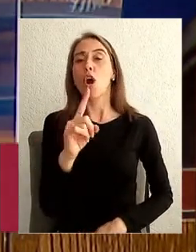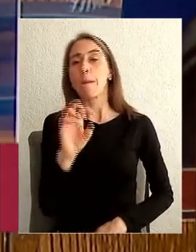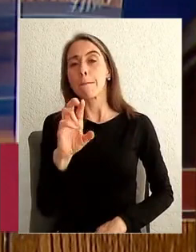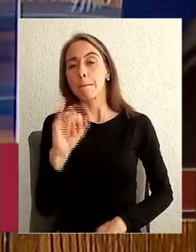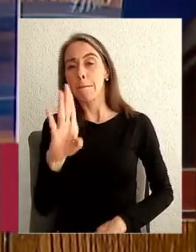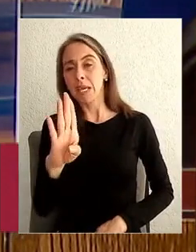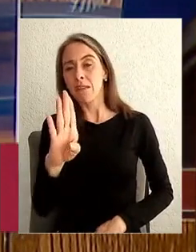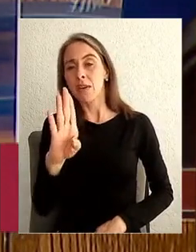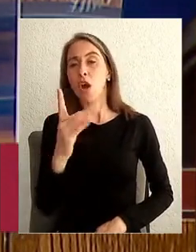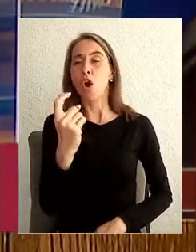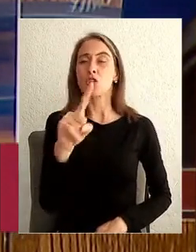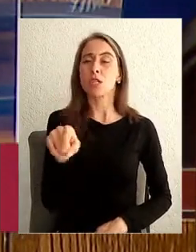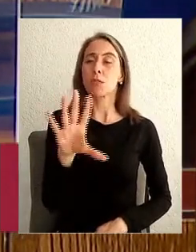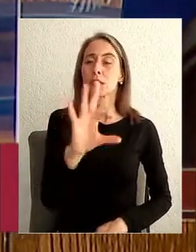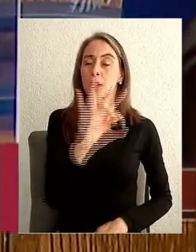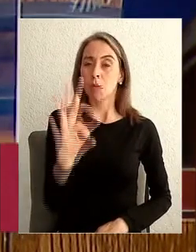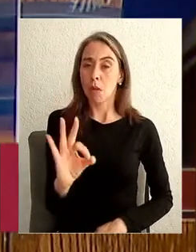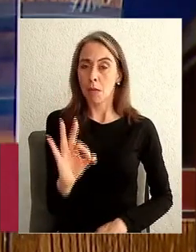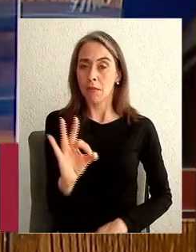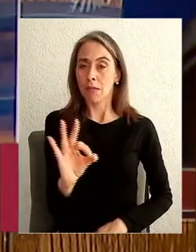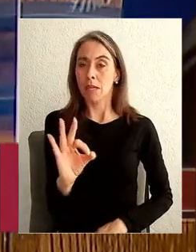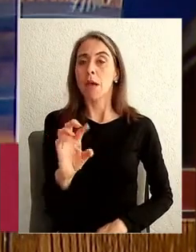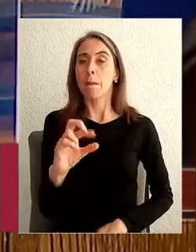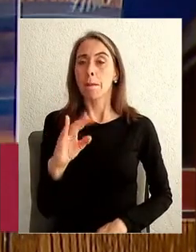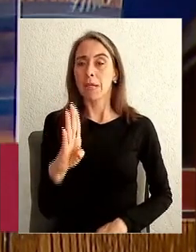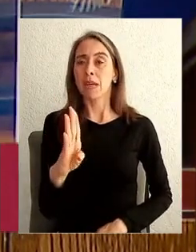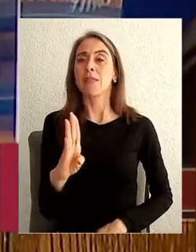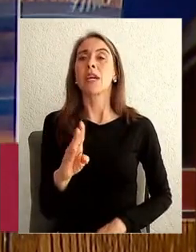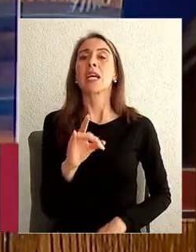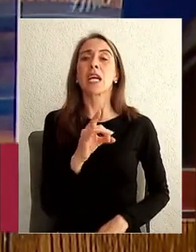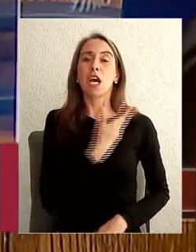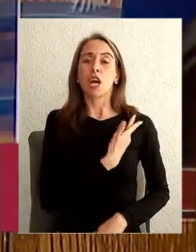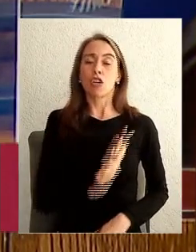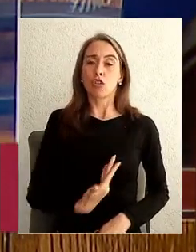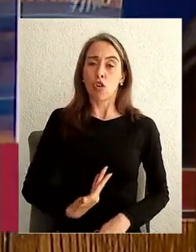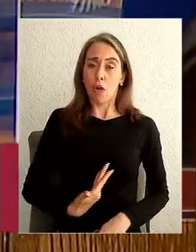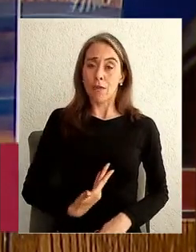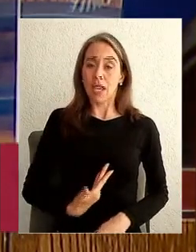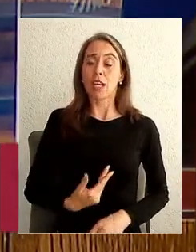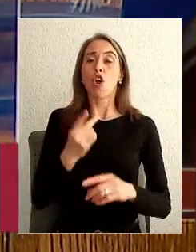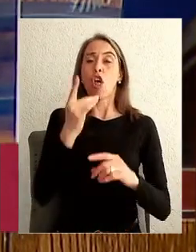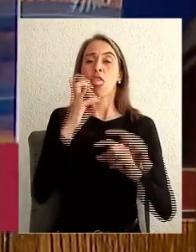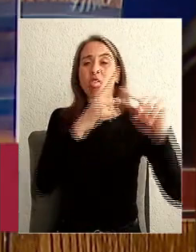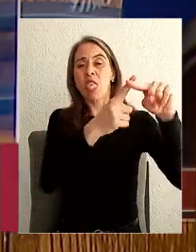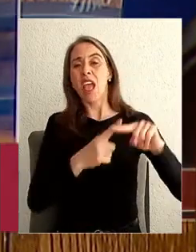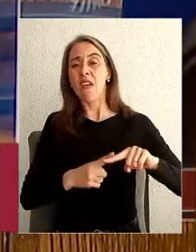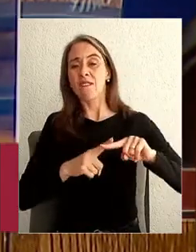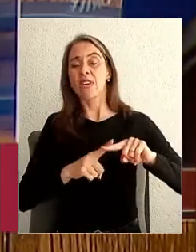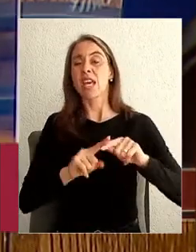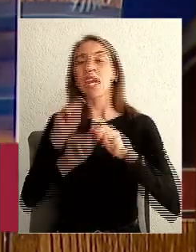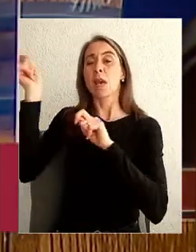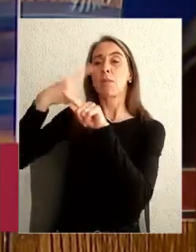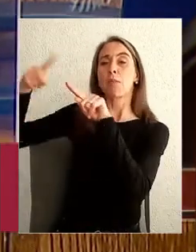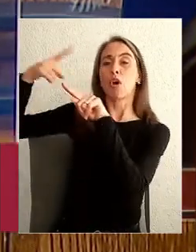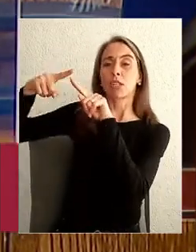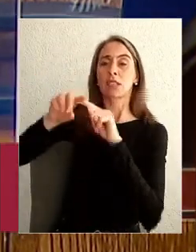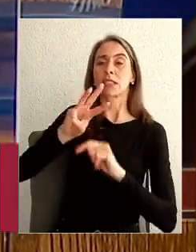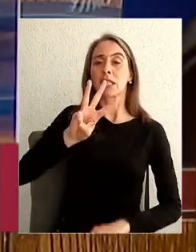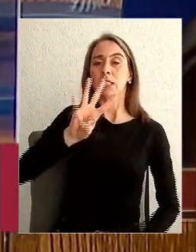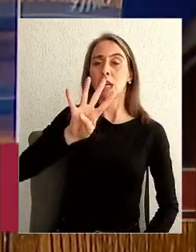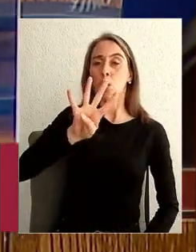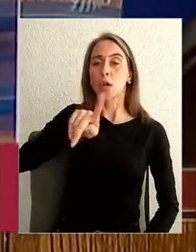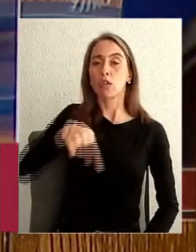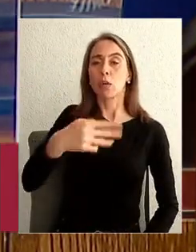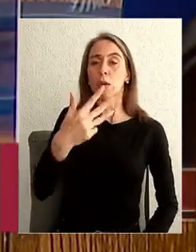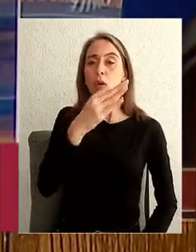respectivamente, al tiempo que la deuda bruta del gobierno central cerrará este año en 34,9% del PIB, lo que